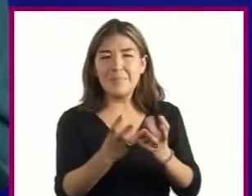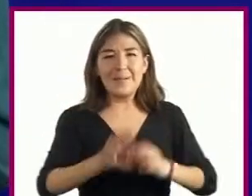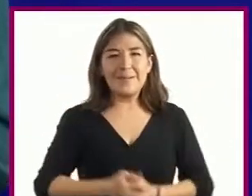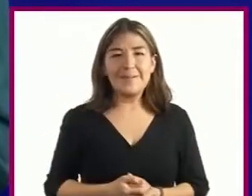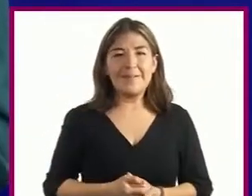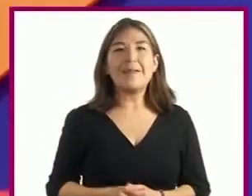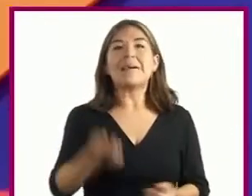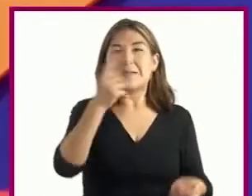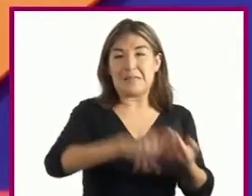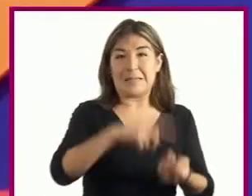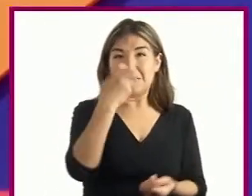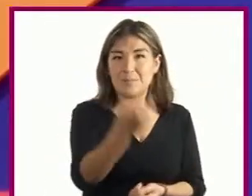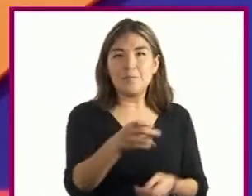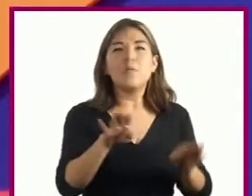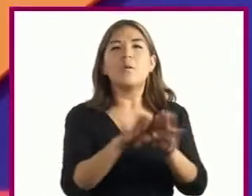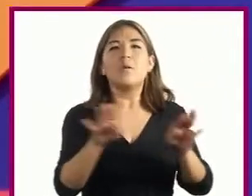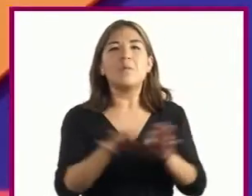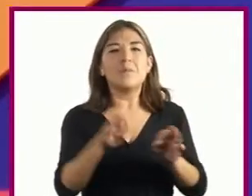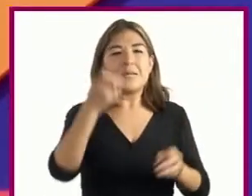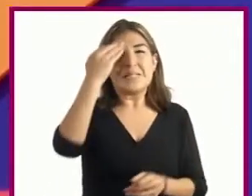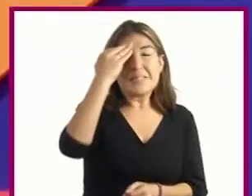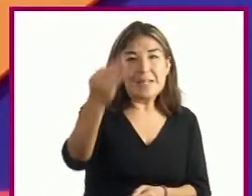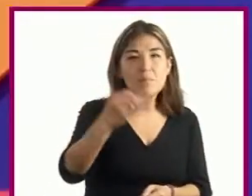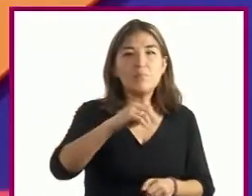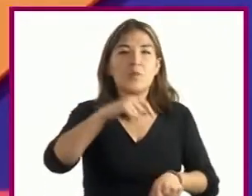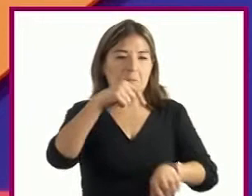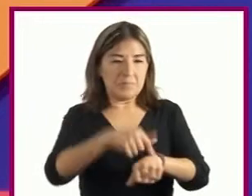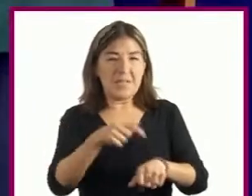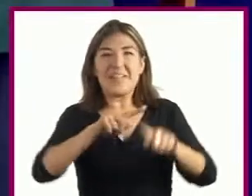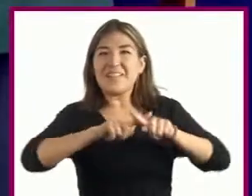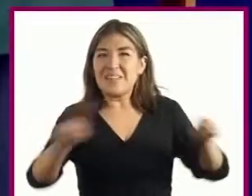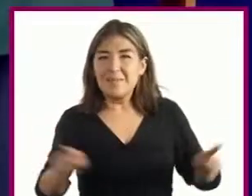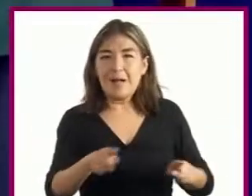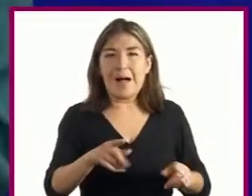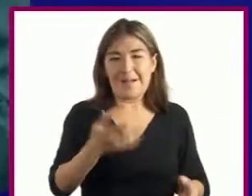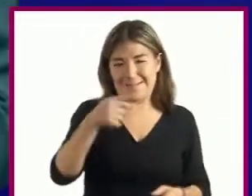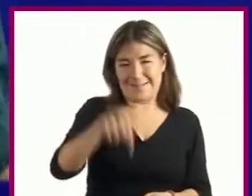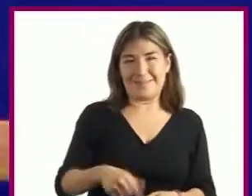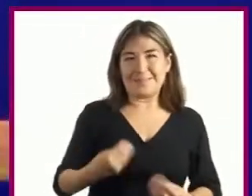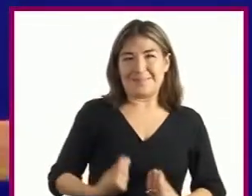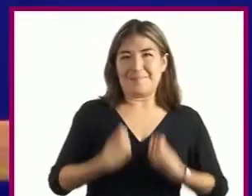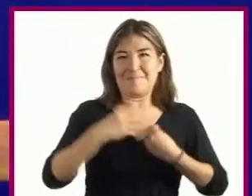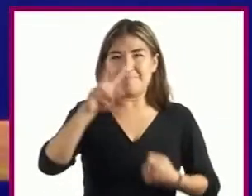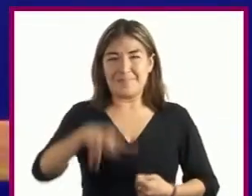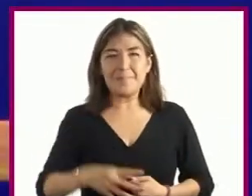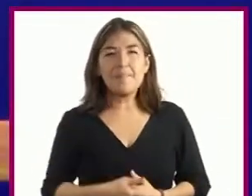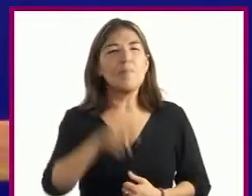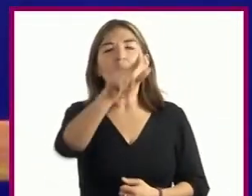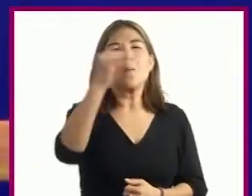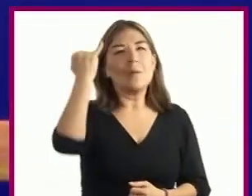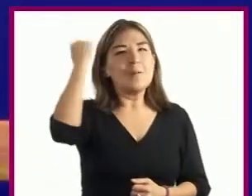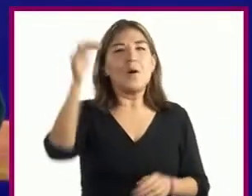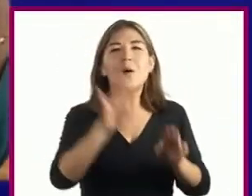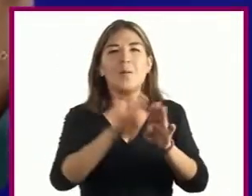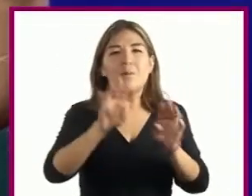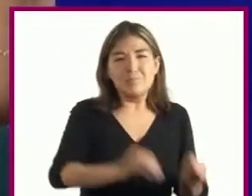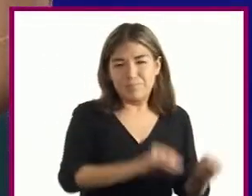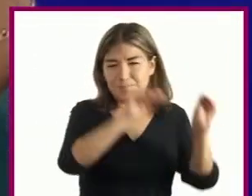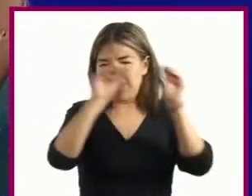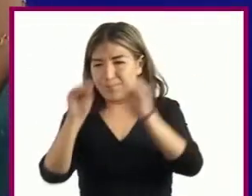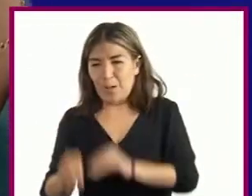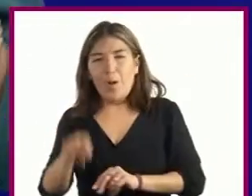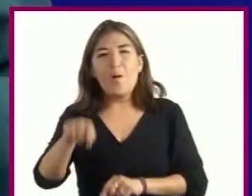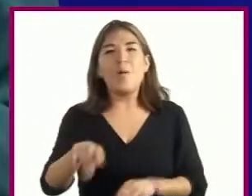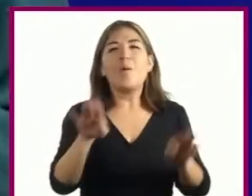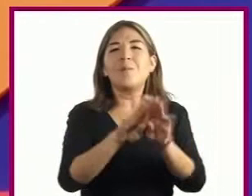ficción sucede en tiempos y circunstancias diferentes a las reales. Pero imaginen que de pronto quieren trasladar o